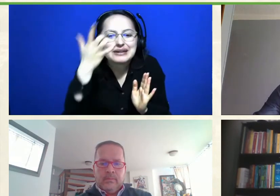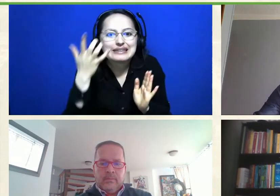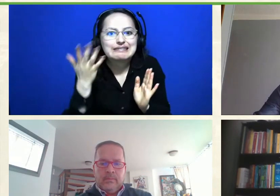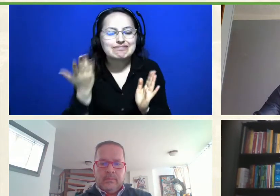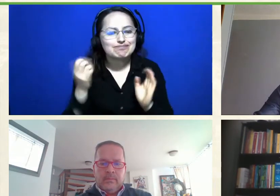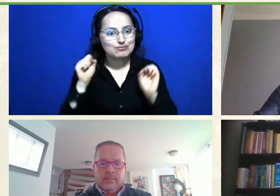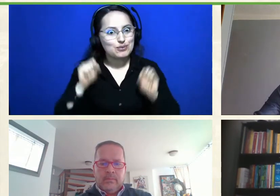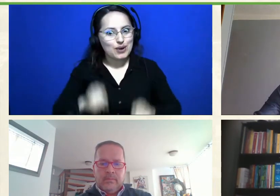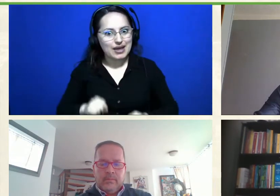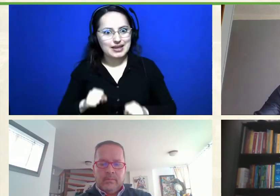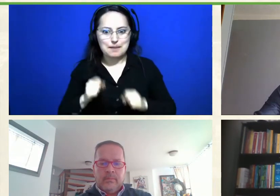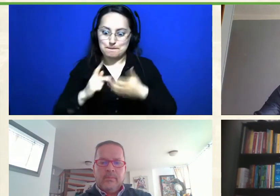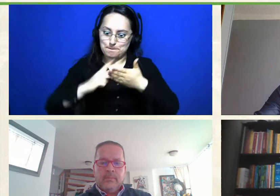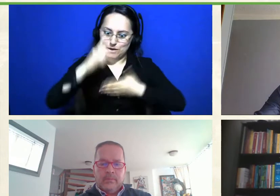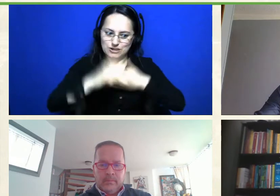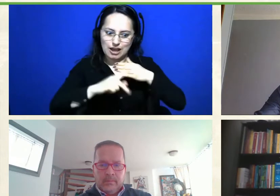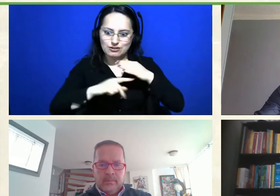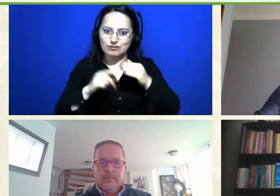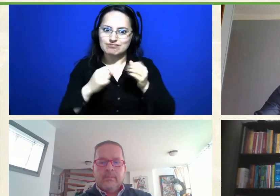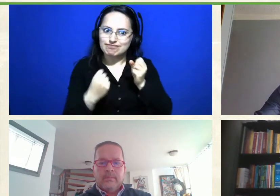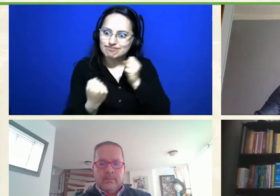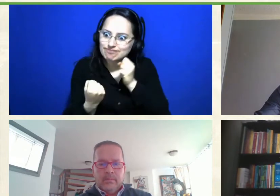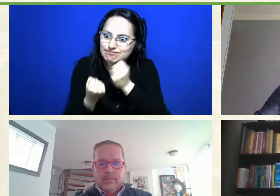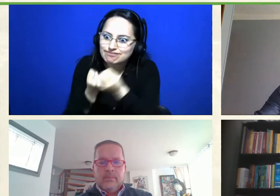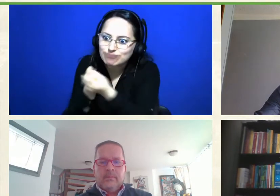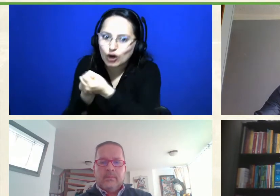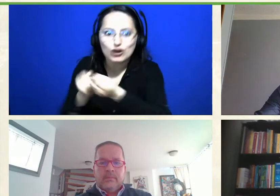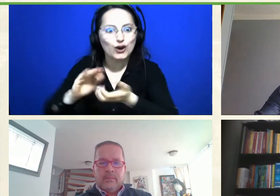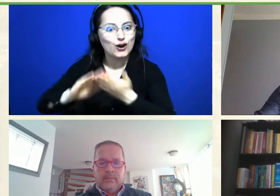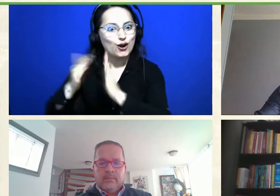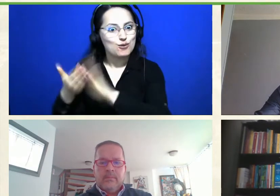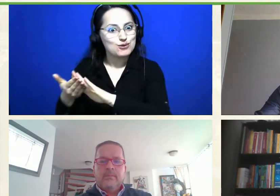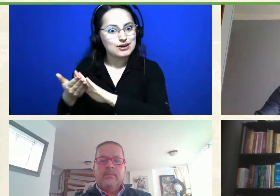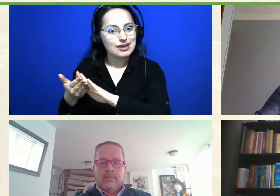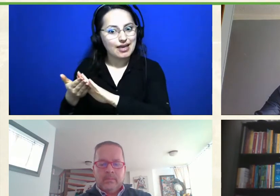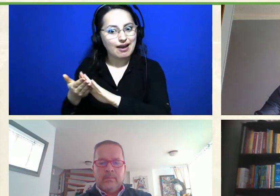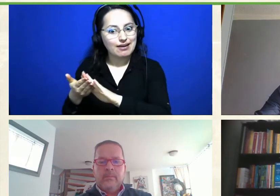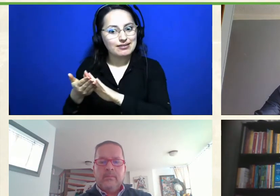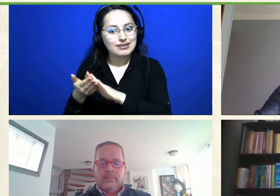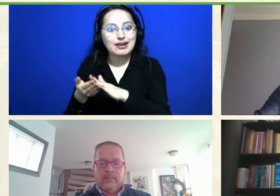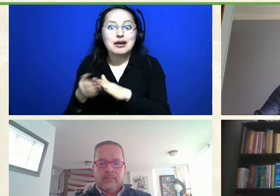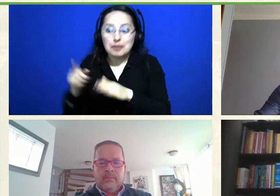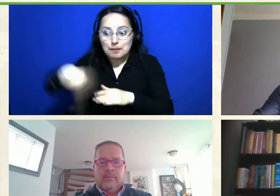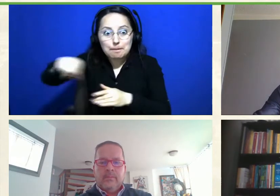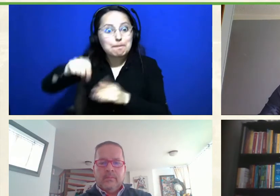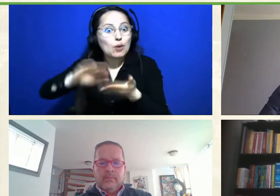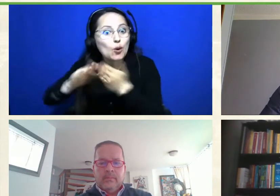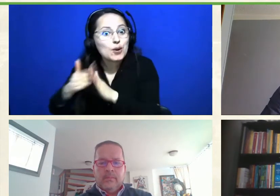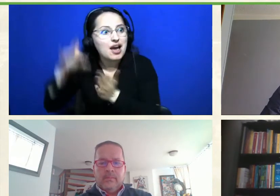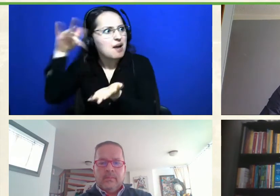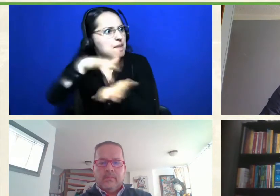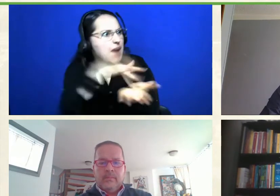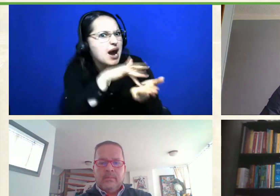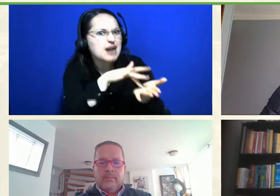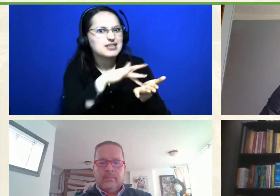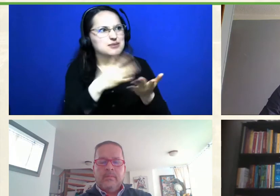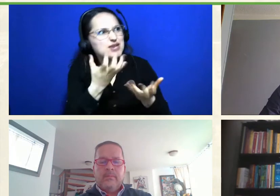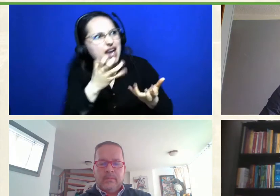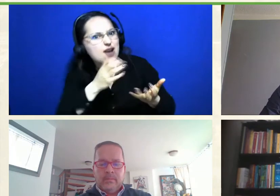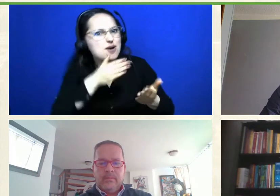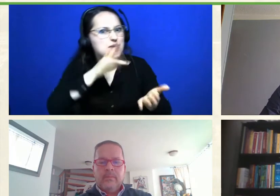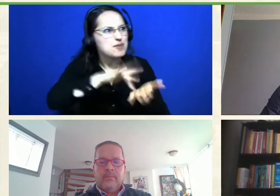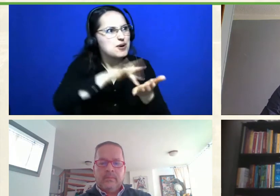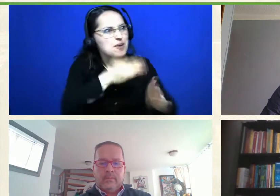permitir hacer proyectos que la comunidad quiere, darles estos espacios de participación, pues